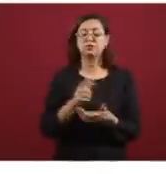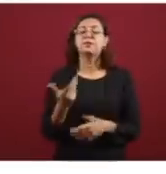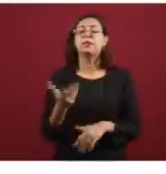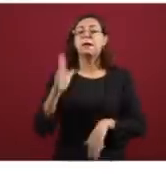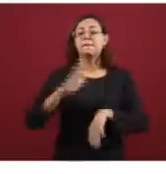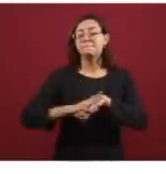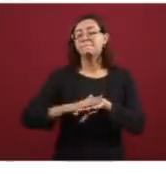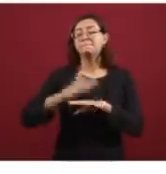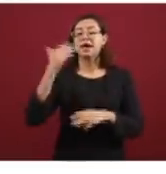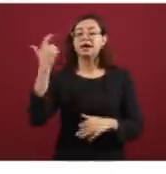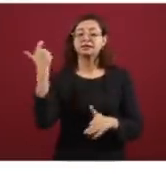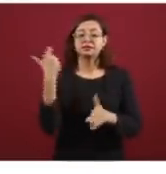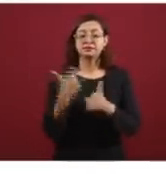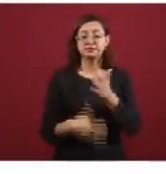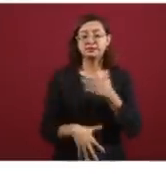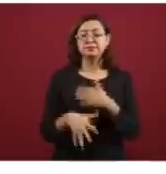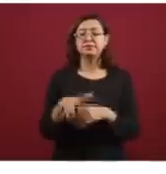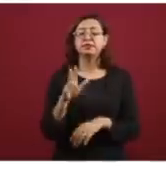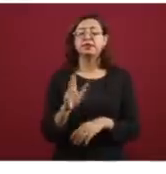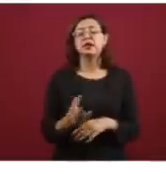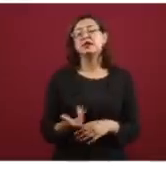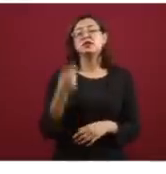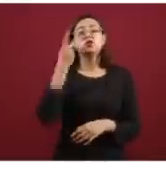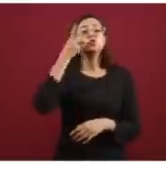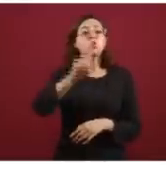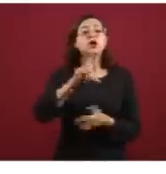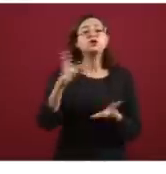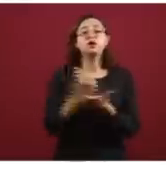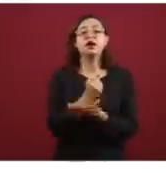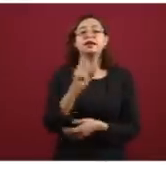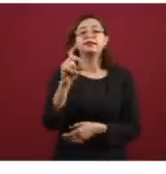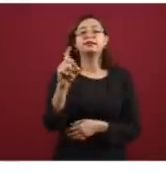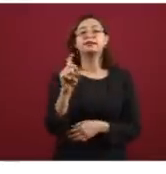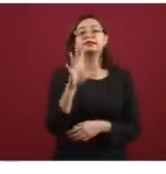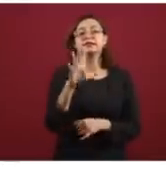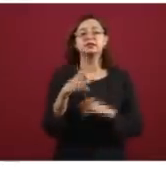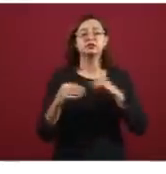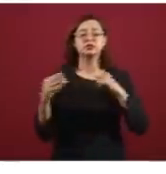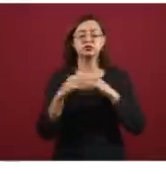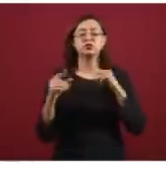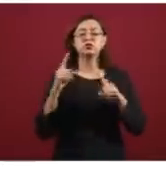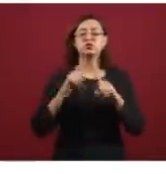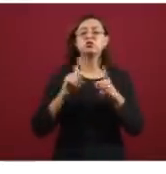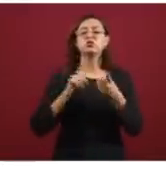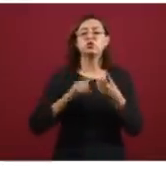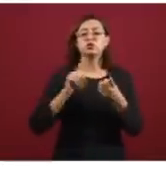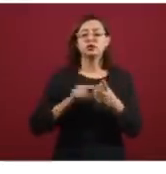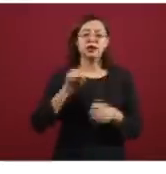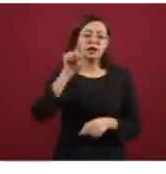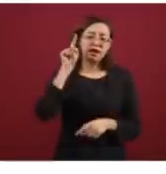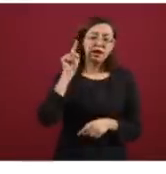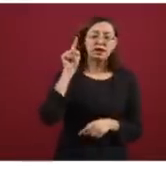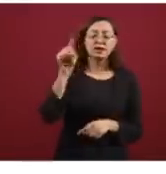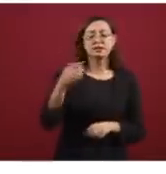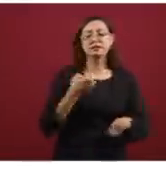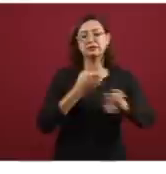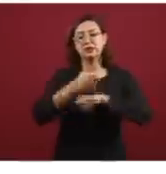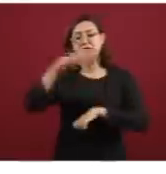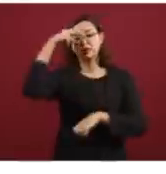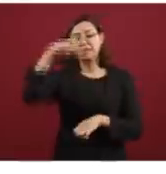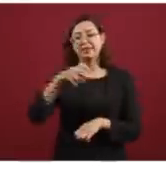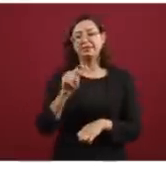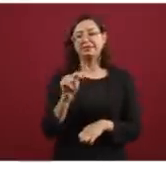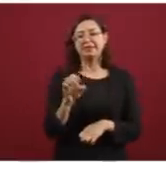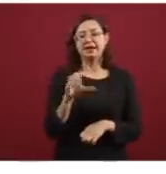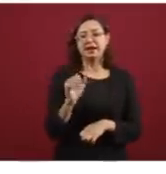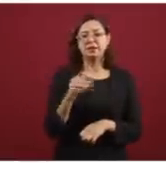diésel con un margen de 35 centavos, lo encontramos en Servicio González Ávila, en Tecamac, Estado de México,